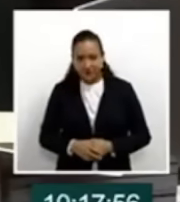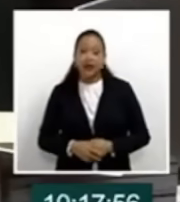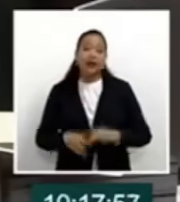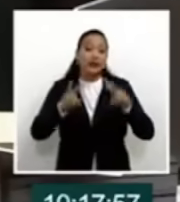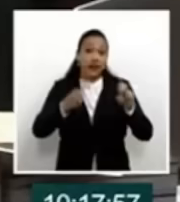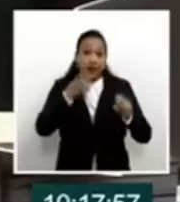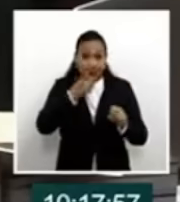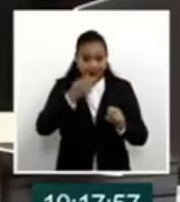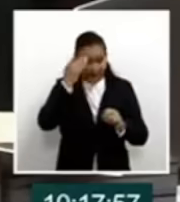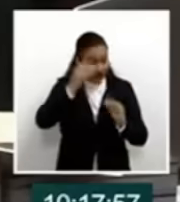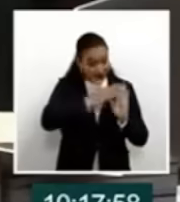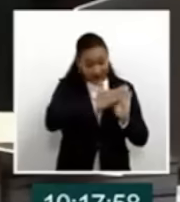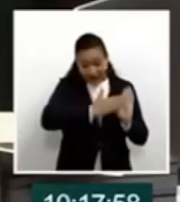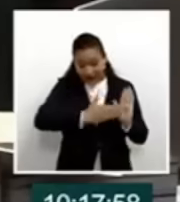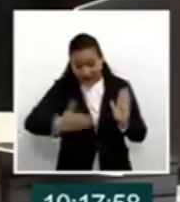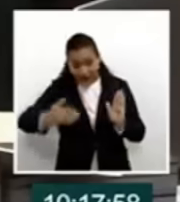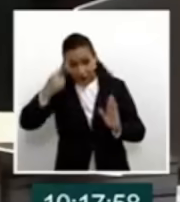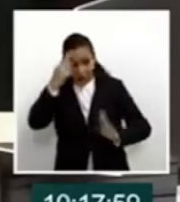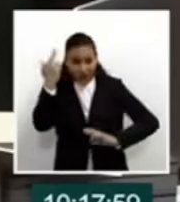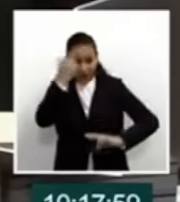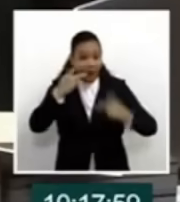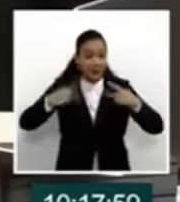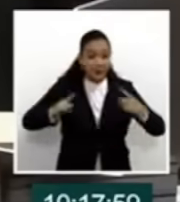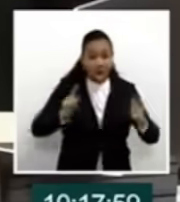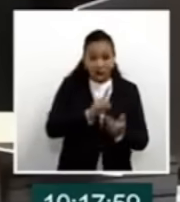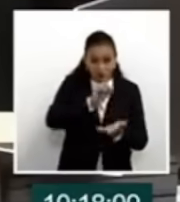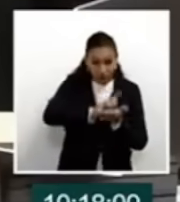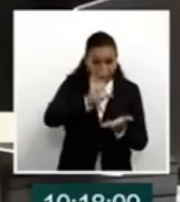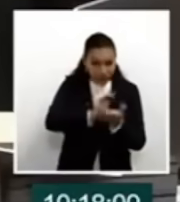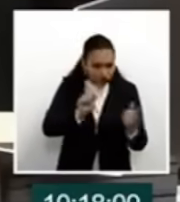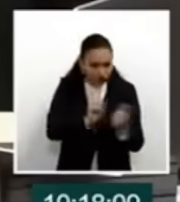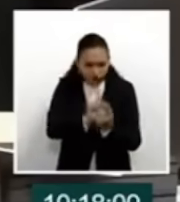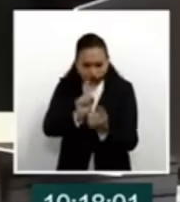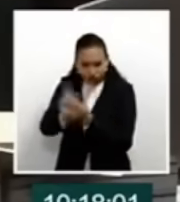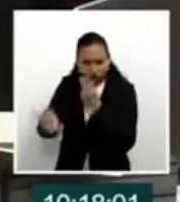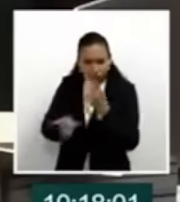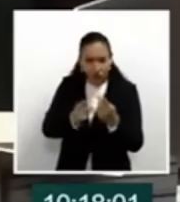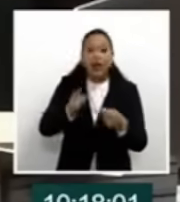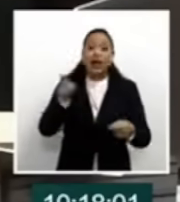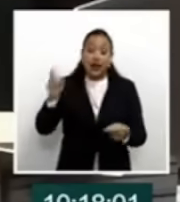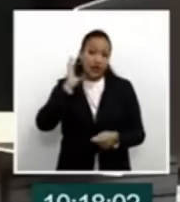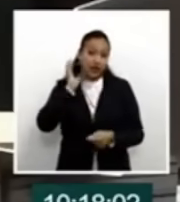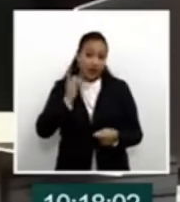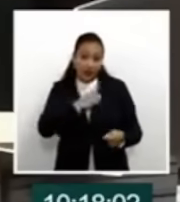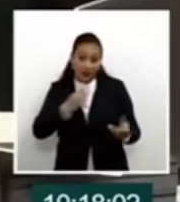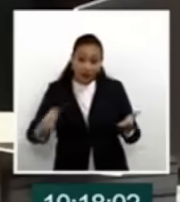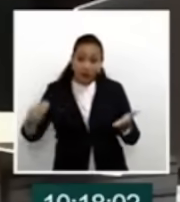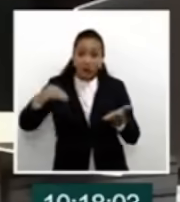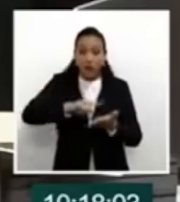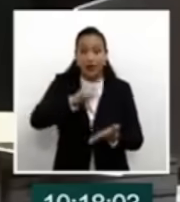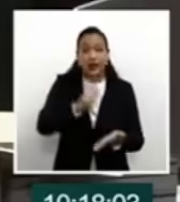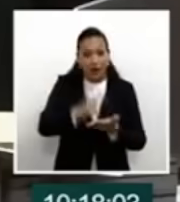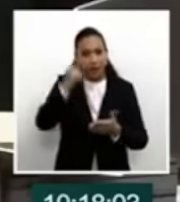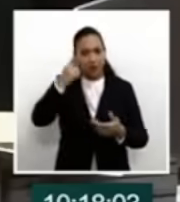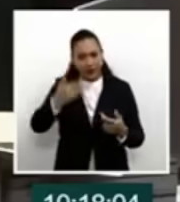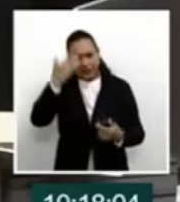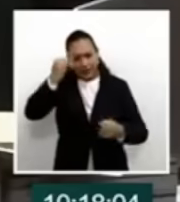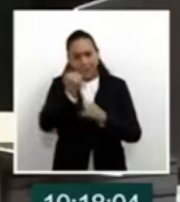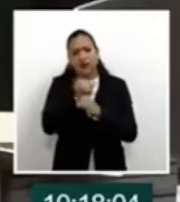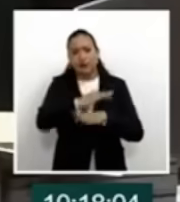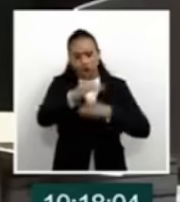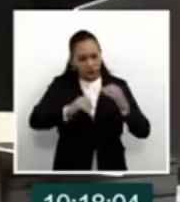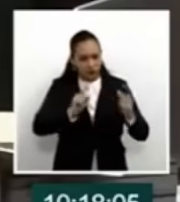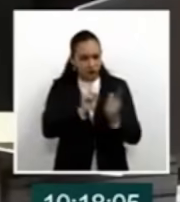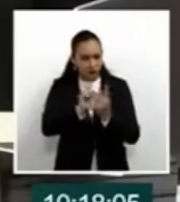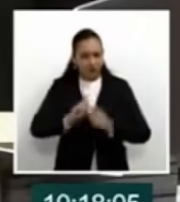referido plazo y previo desarrollo de las respectivas consultas a las personas con discapacidad, el Congreso deberá legislar en los términos precisados en esta sentencia. Y